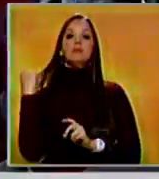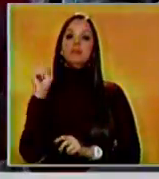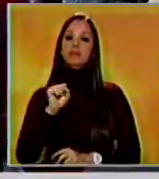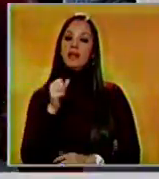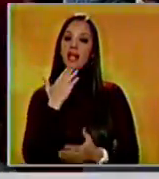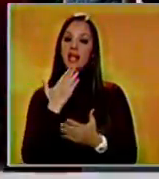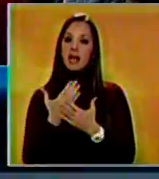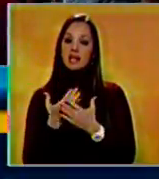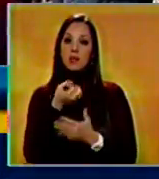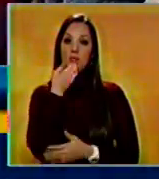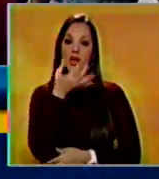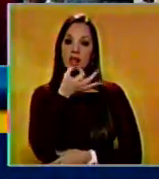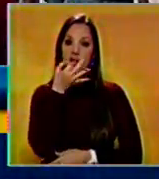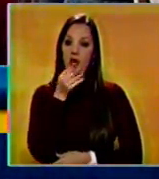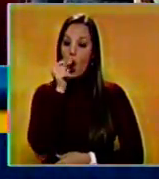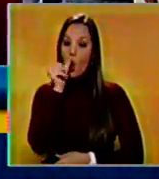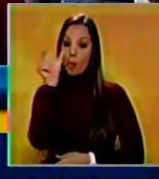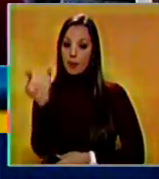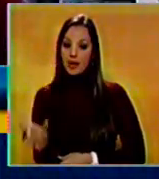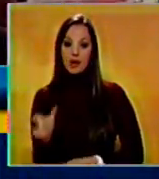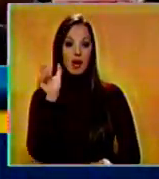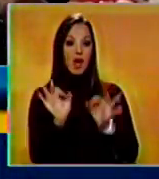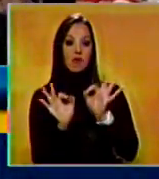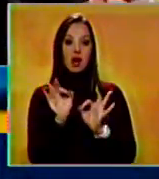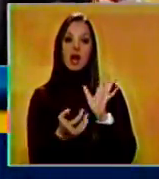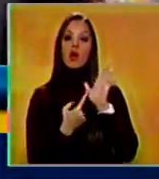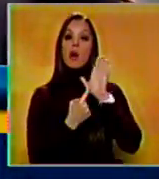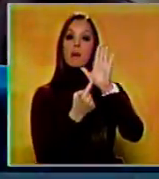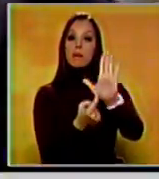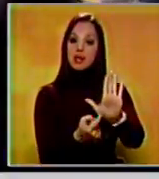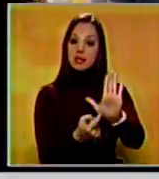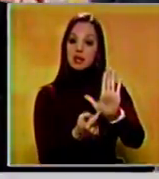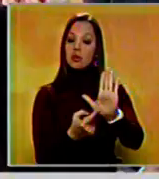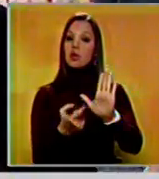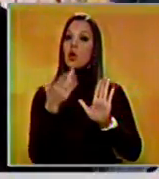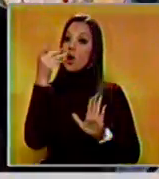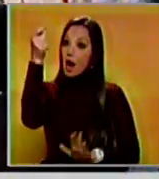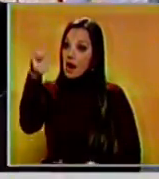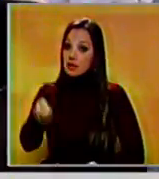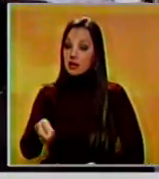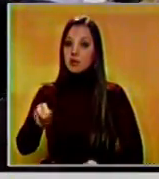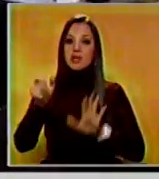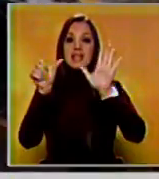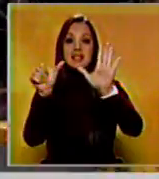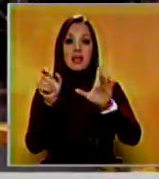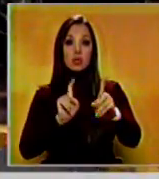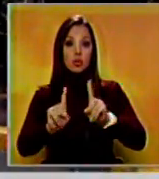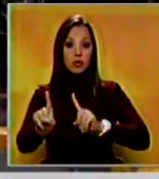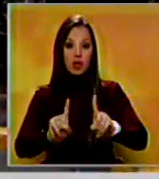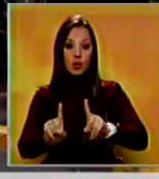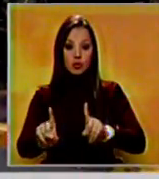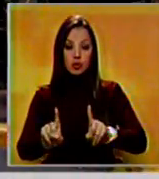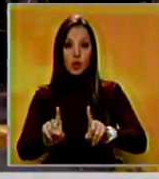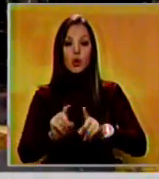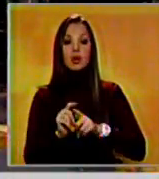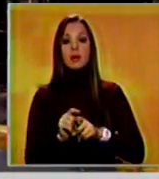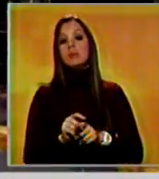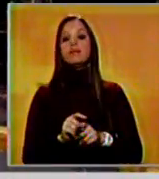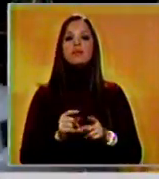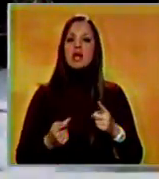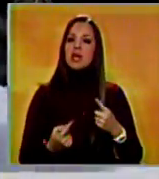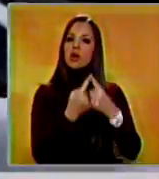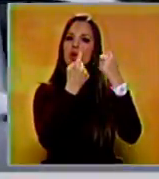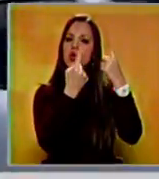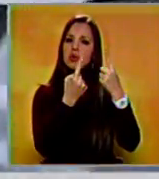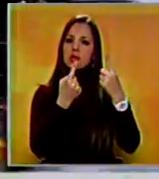Muy buenas tardes. El abogado Omar Estacio presentó una apelación ante el Tribunal Sexto de Control por los cargos imputados en contra de Antonio